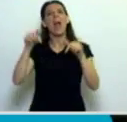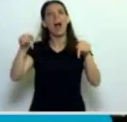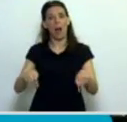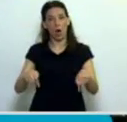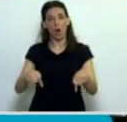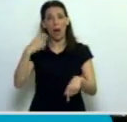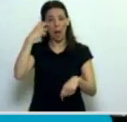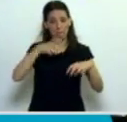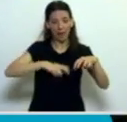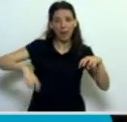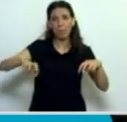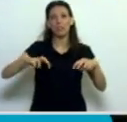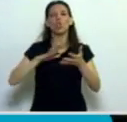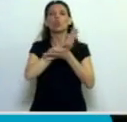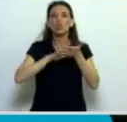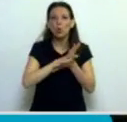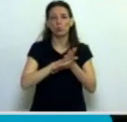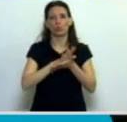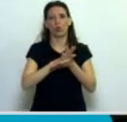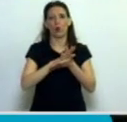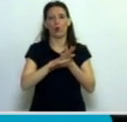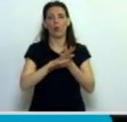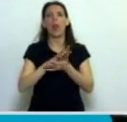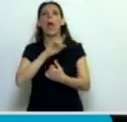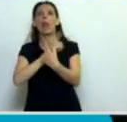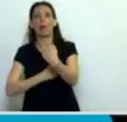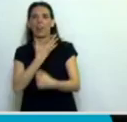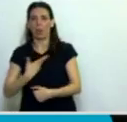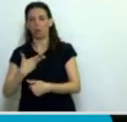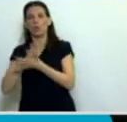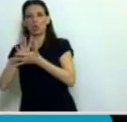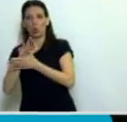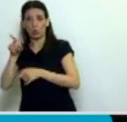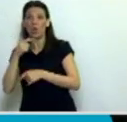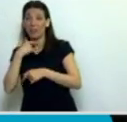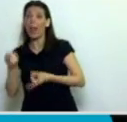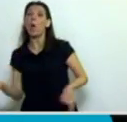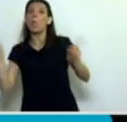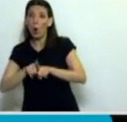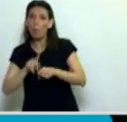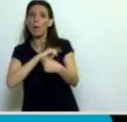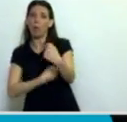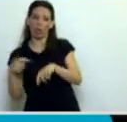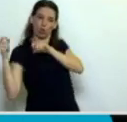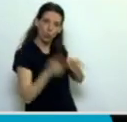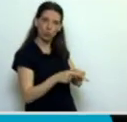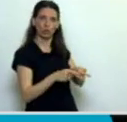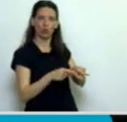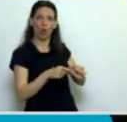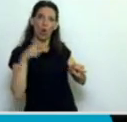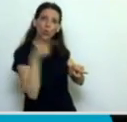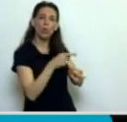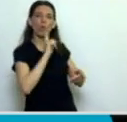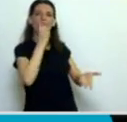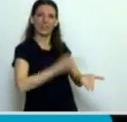Ahora este Parlamento el Poder Ejecutivo resuelve devolverle al Parlamento sus facultades para